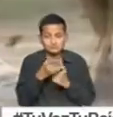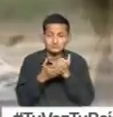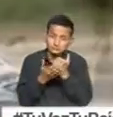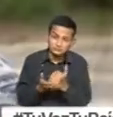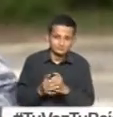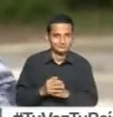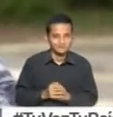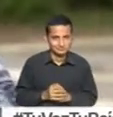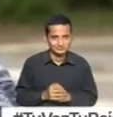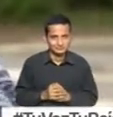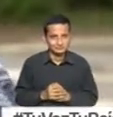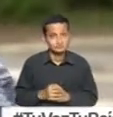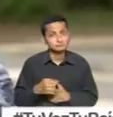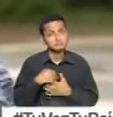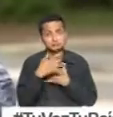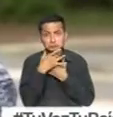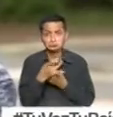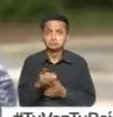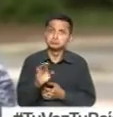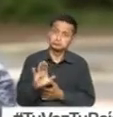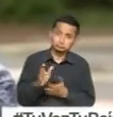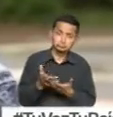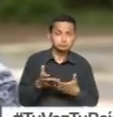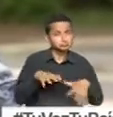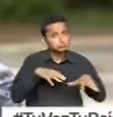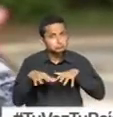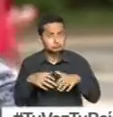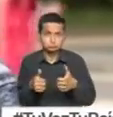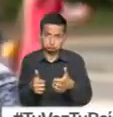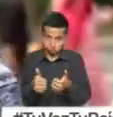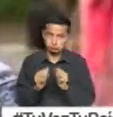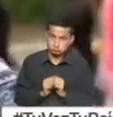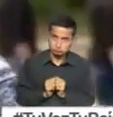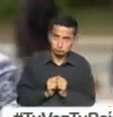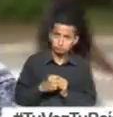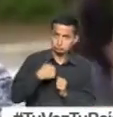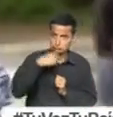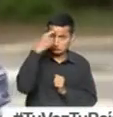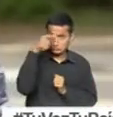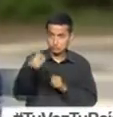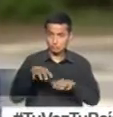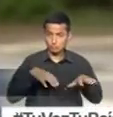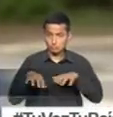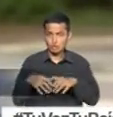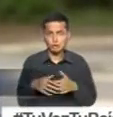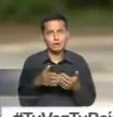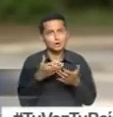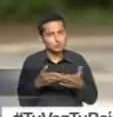dominicano. Bueno, me gusta su forma de actuar ahora mismo porque ha hecho muchas cosas